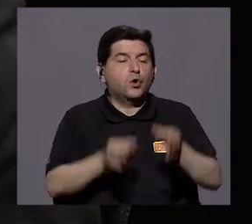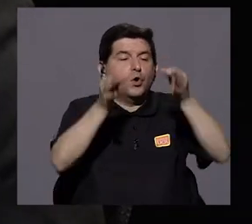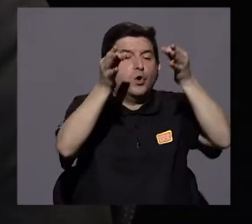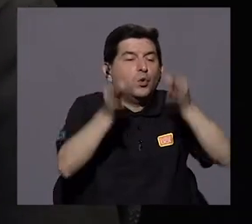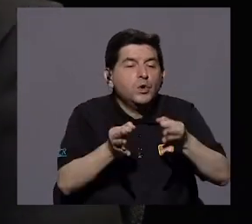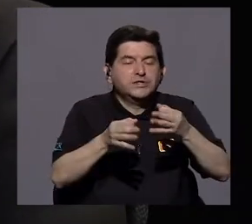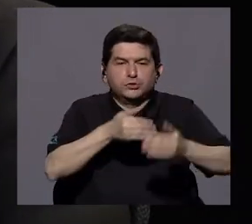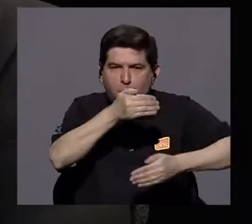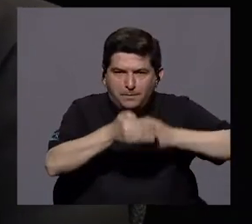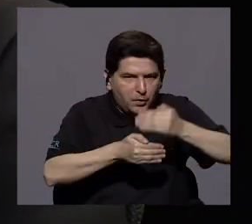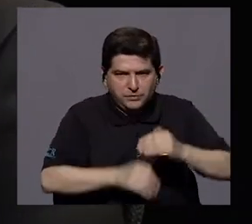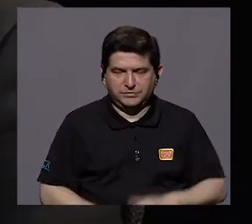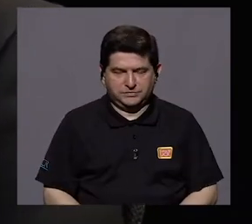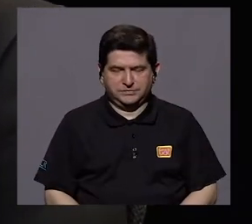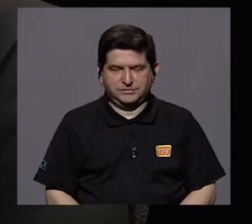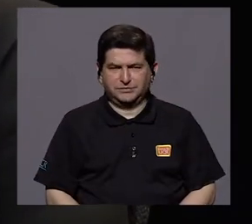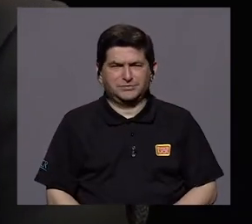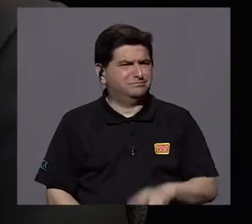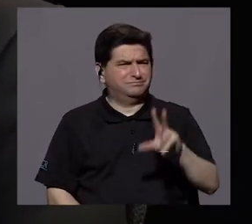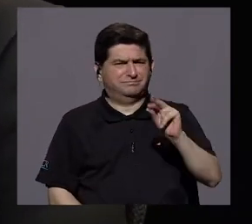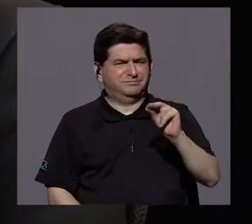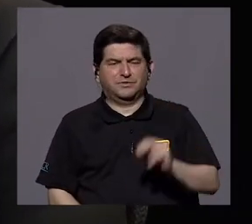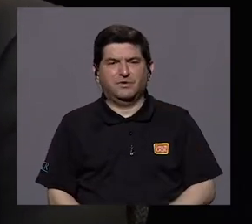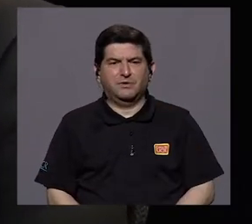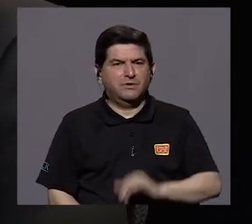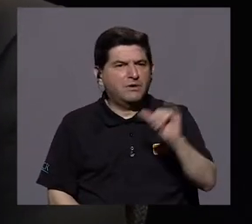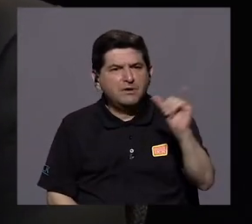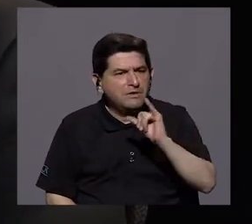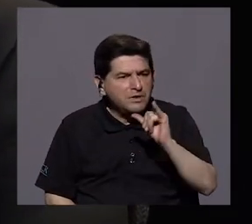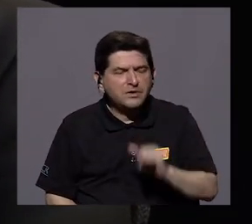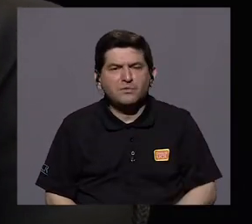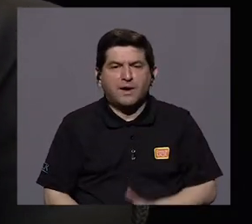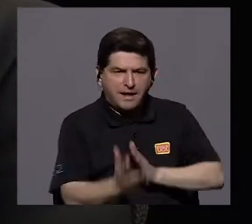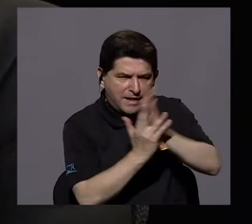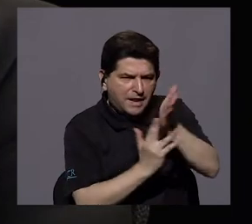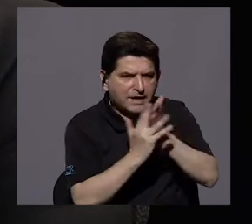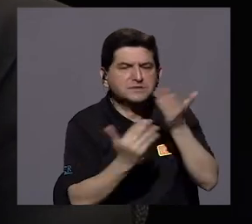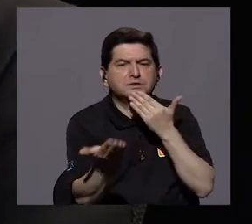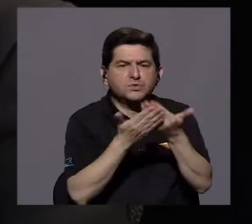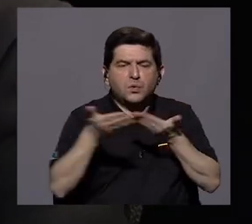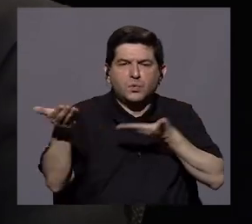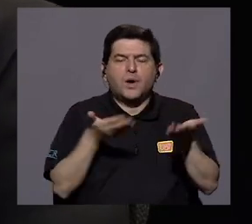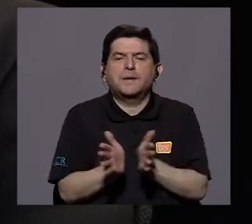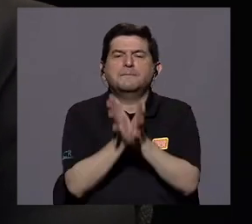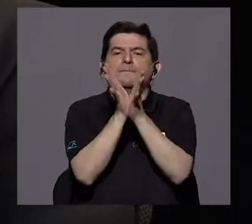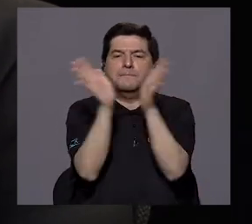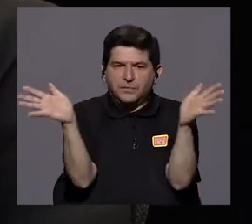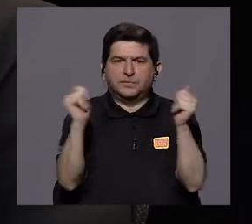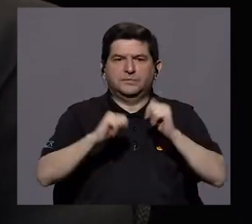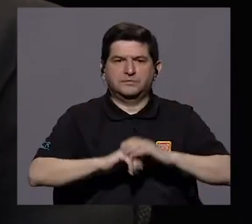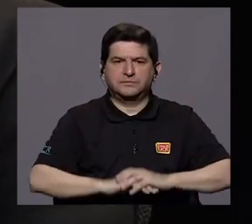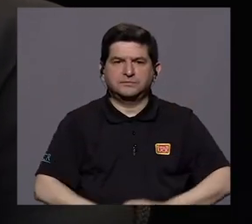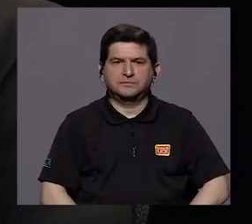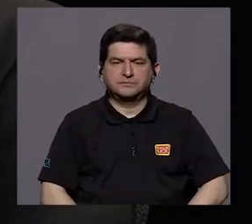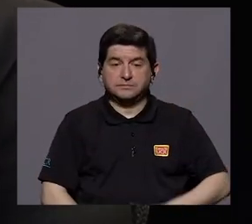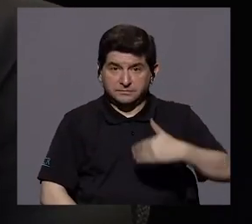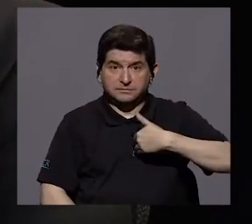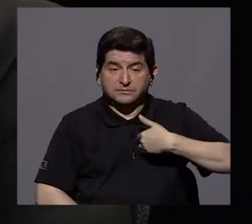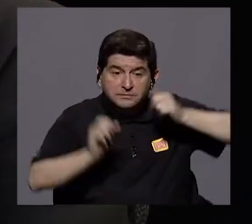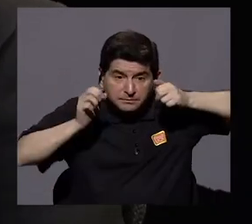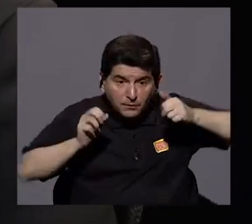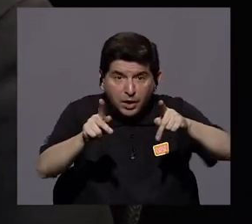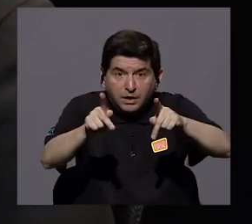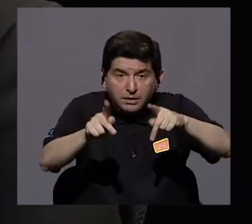los juicios, son los litigios. La justicia también es tener acceso a un buen servicio público,